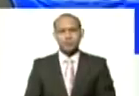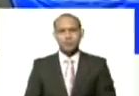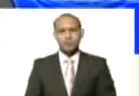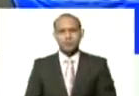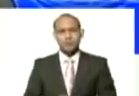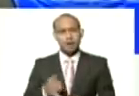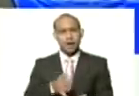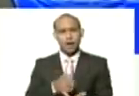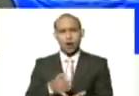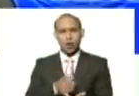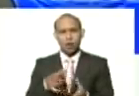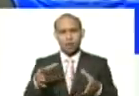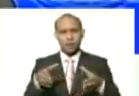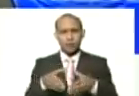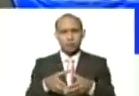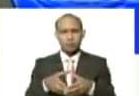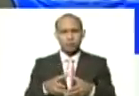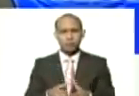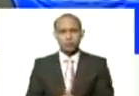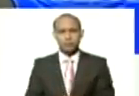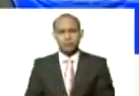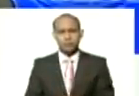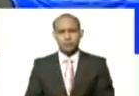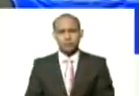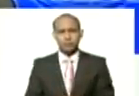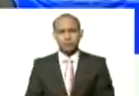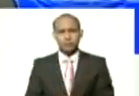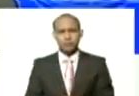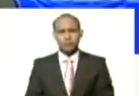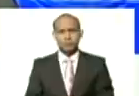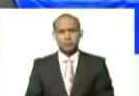A los débiles, a los